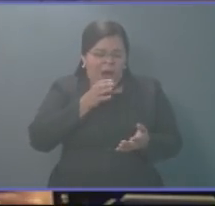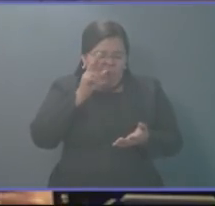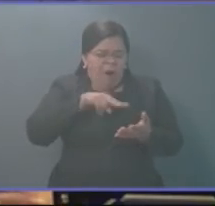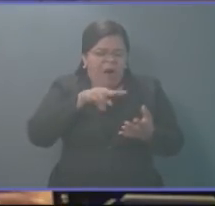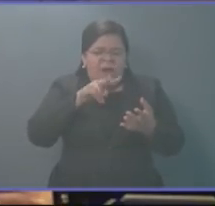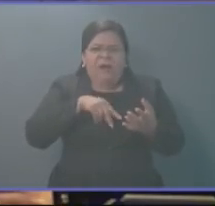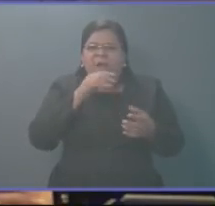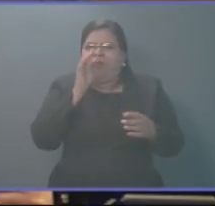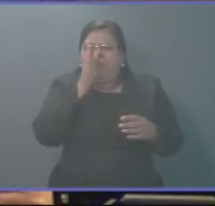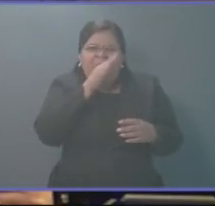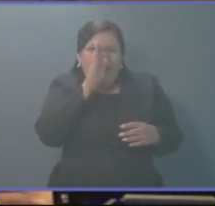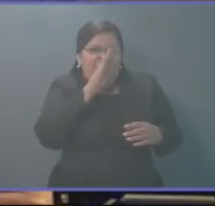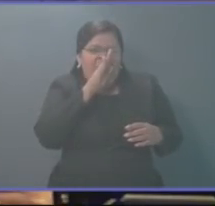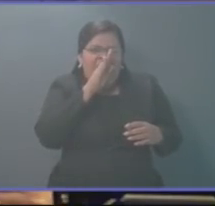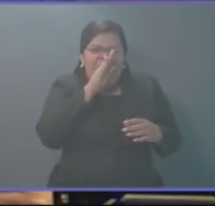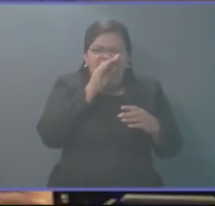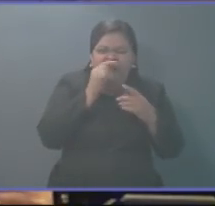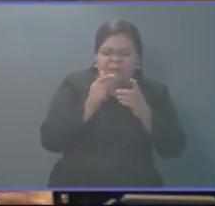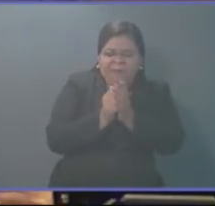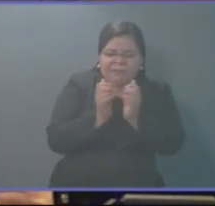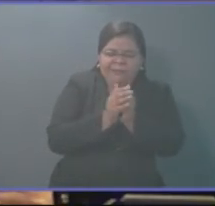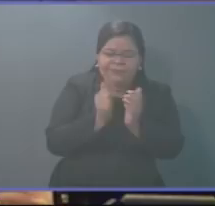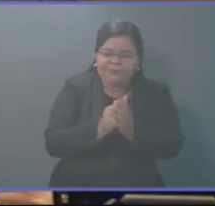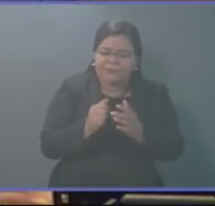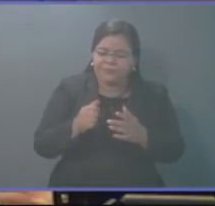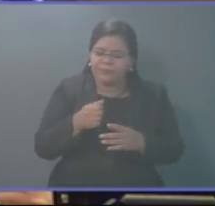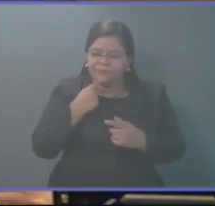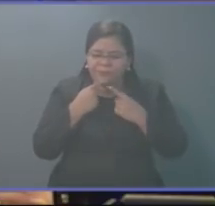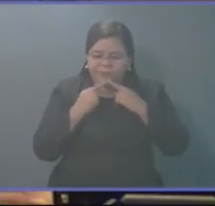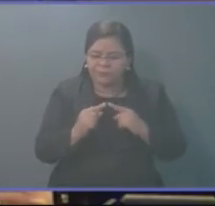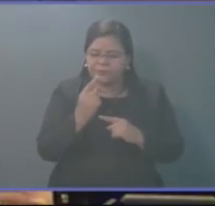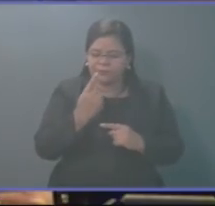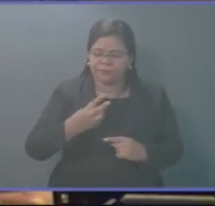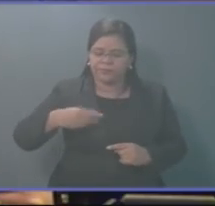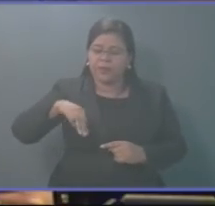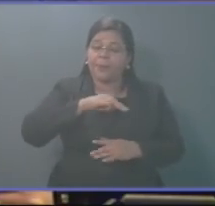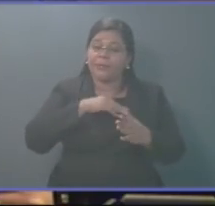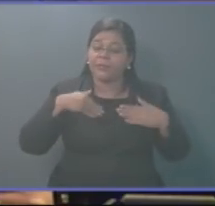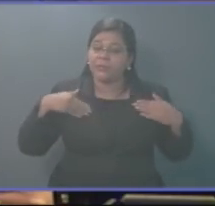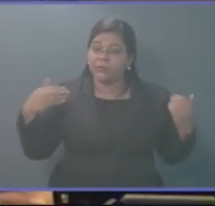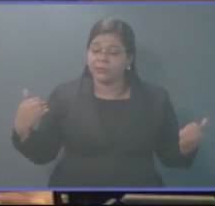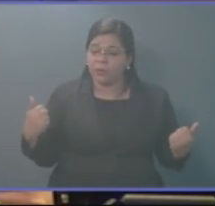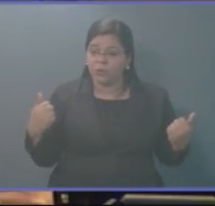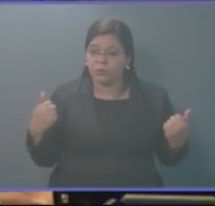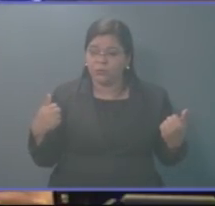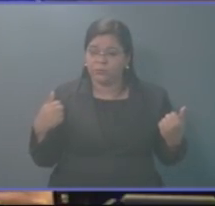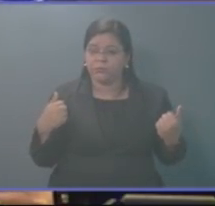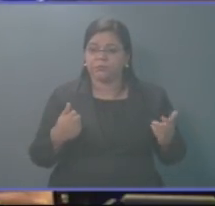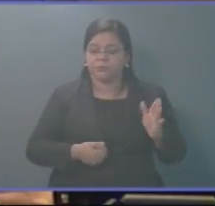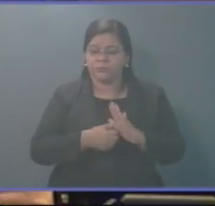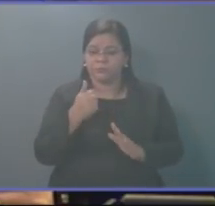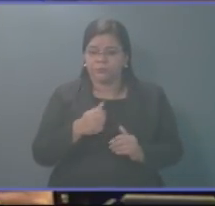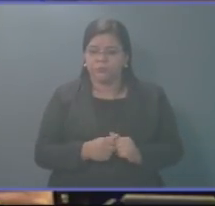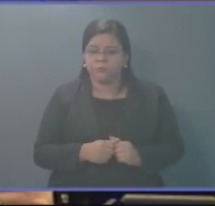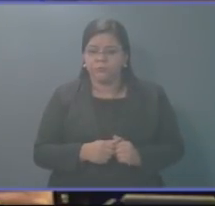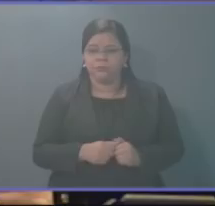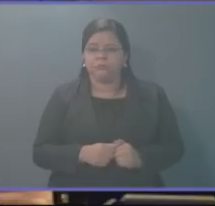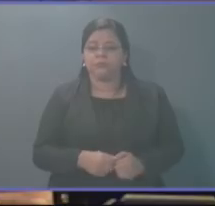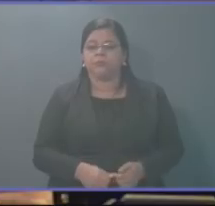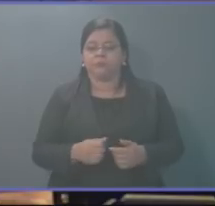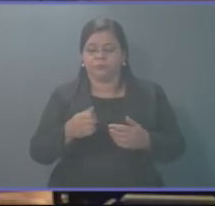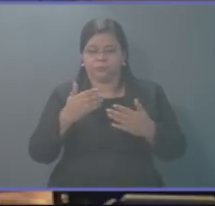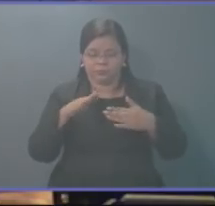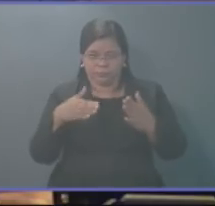desagradables, crisis agravadas por las declaraciones de la ministra de Salud y y del presidente de ANDA, evitando para